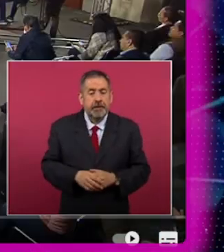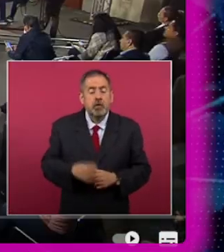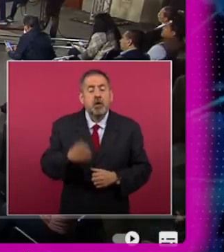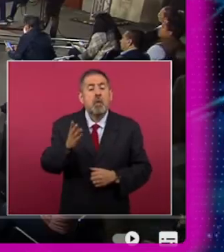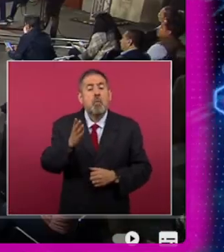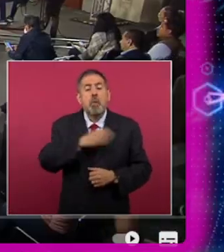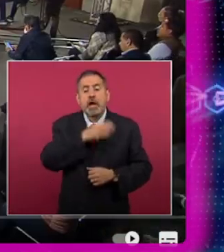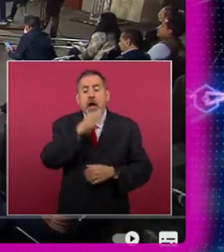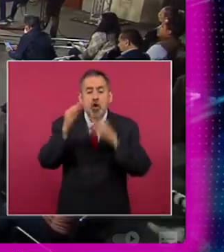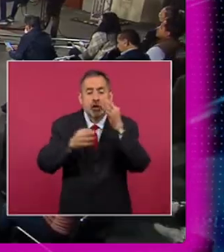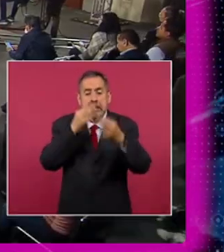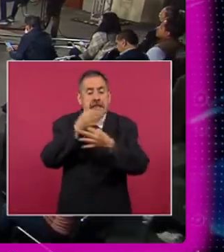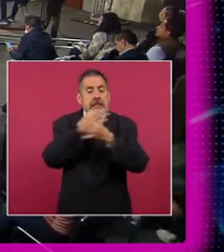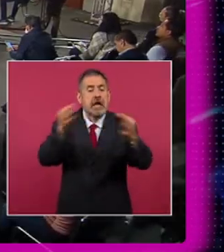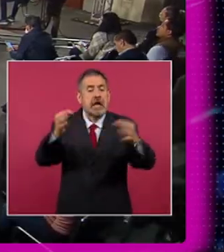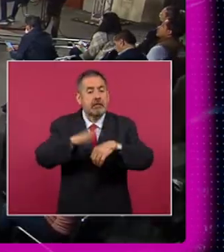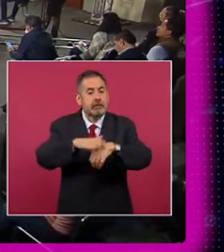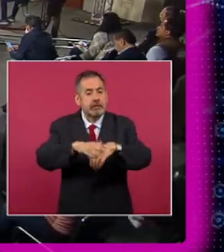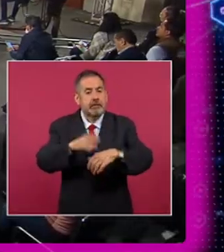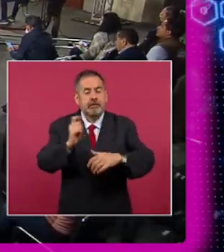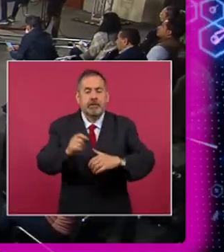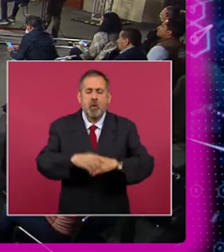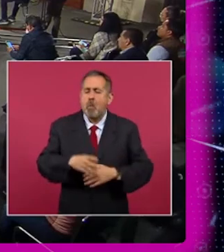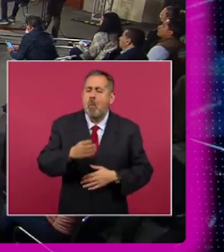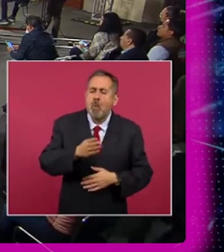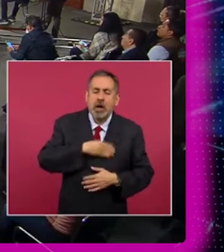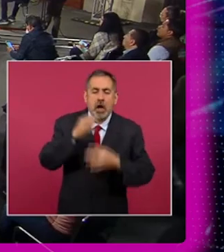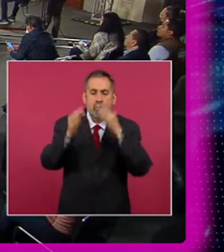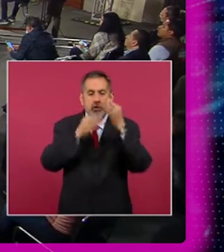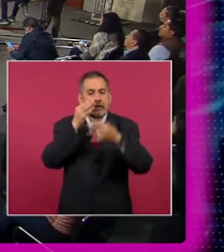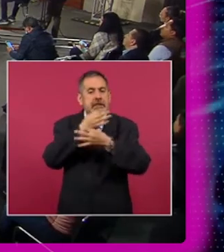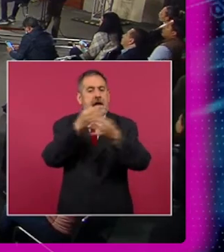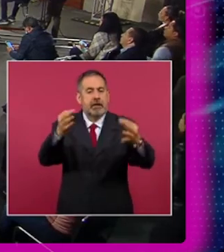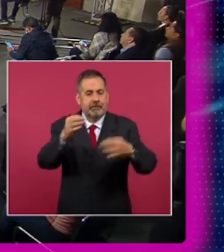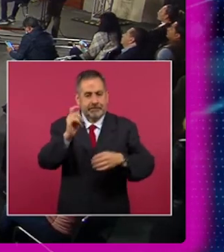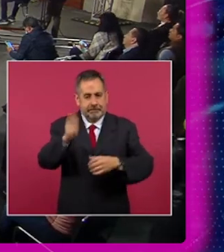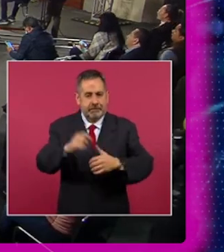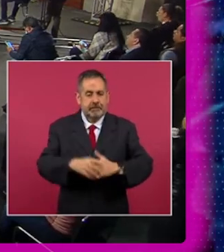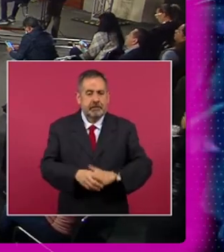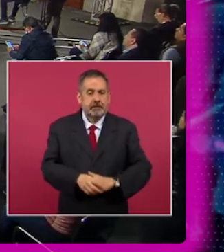buena noticia. Muy buena noticia.